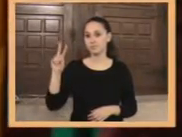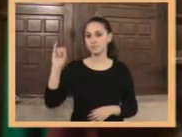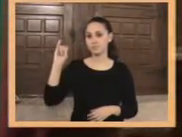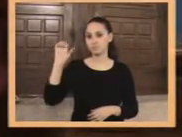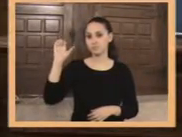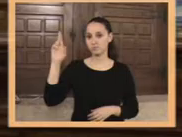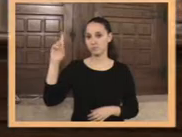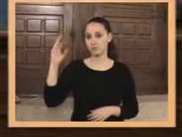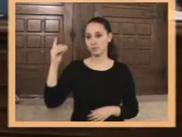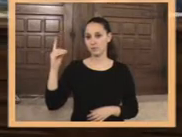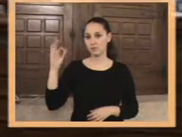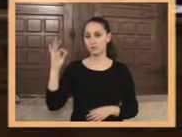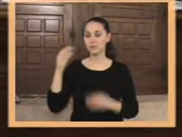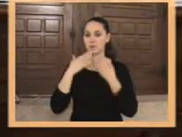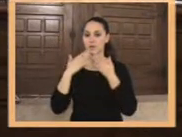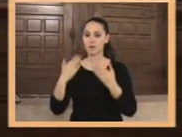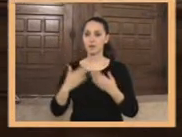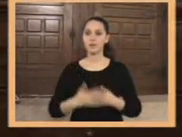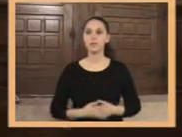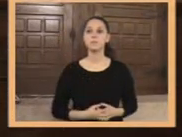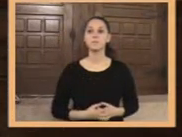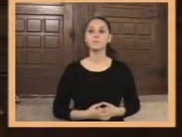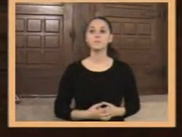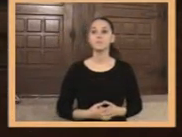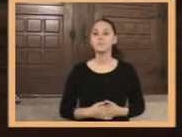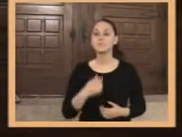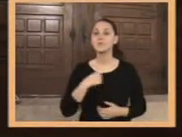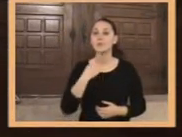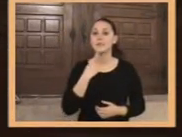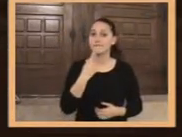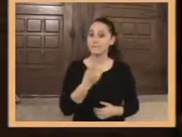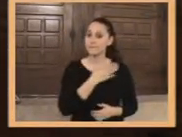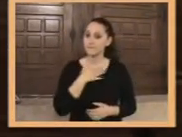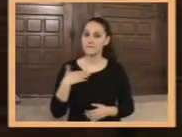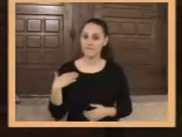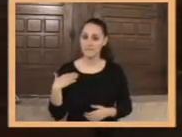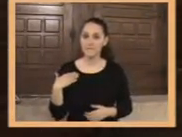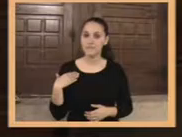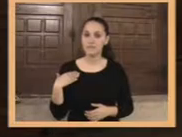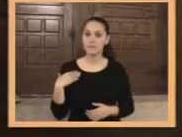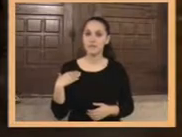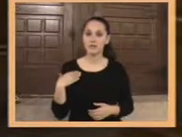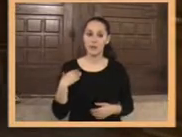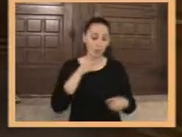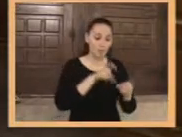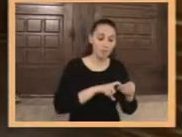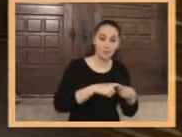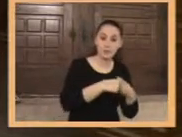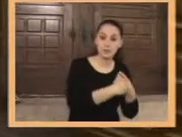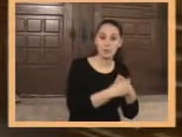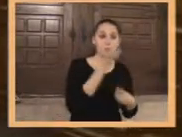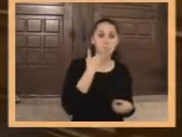Muchísimas gracias. Sí, me he referido a que desconozco precisamente la participación de los distintos